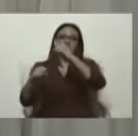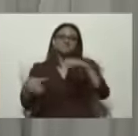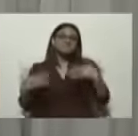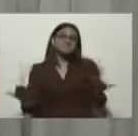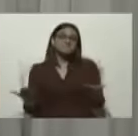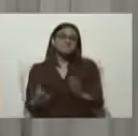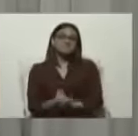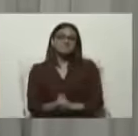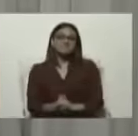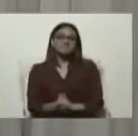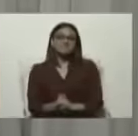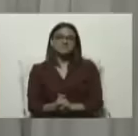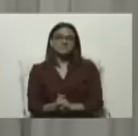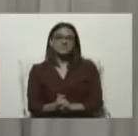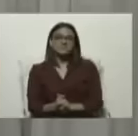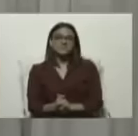pensiones.